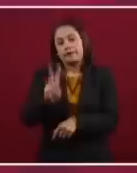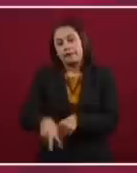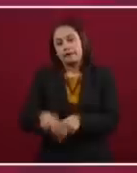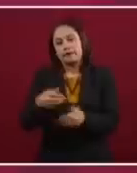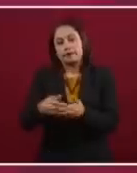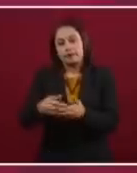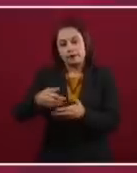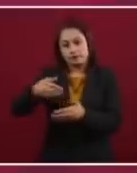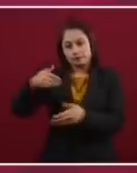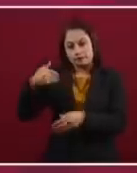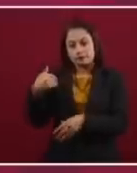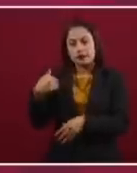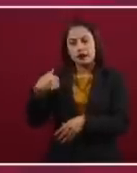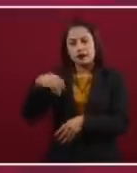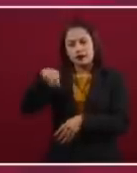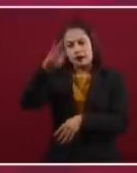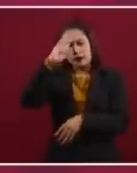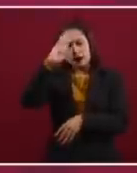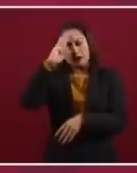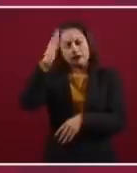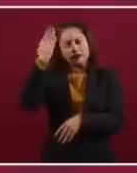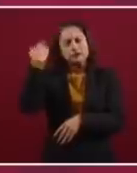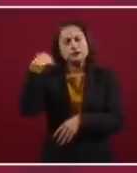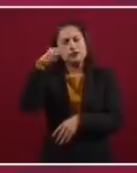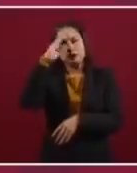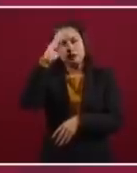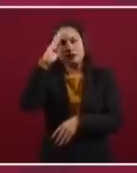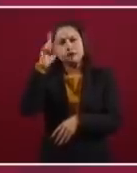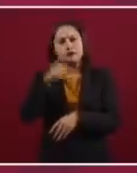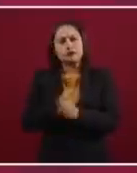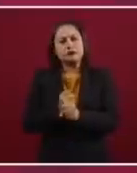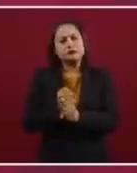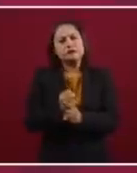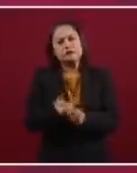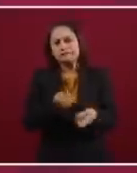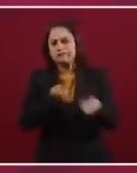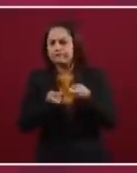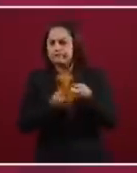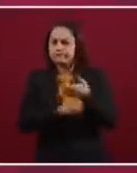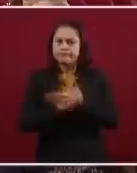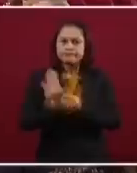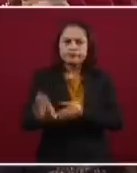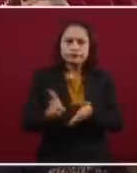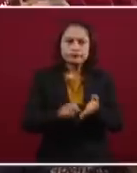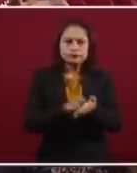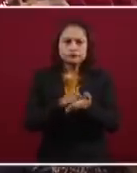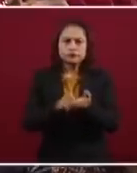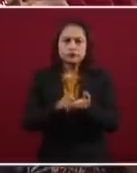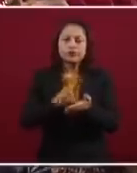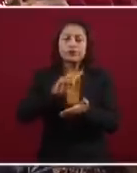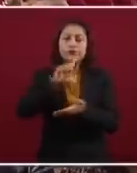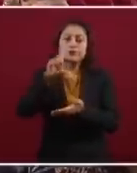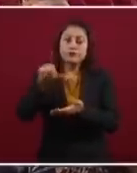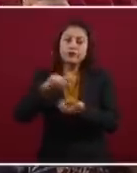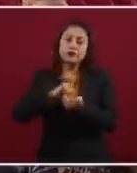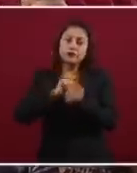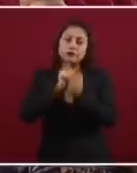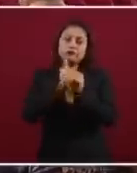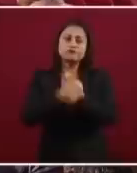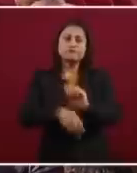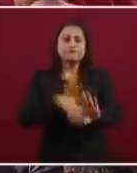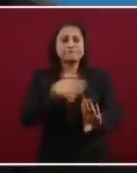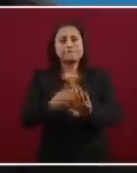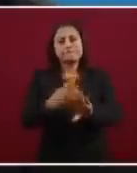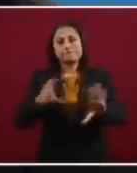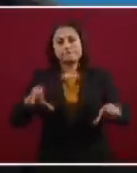uso de la fuerza para combatir la criminalidad muy pronto se convirtió en una acción de fuerza que afectaba a las comunidades